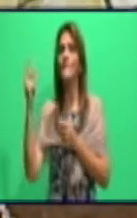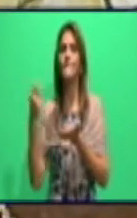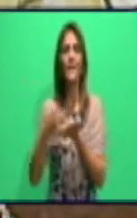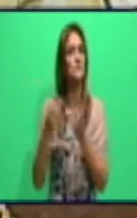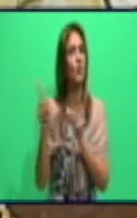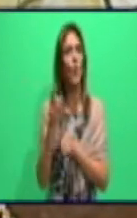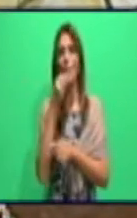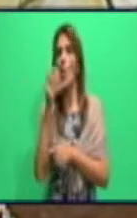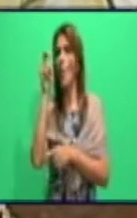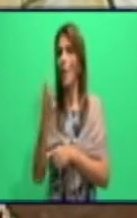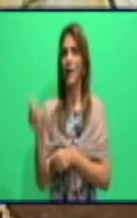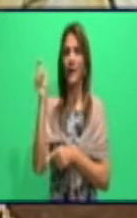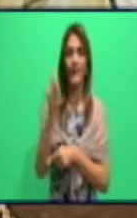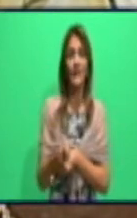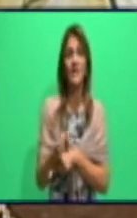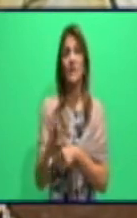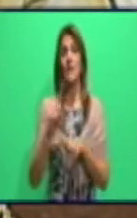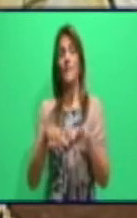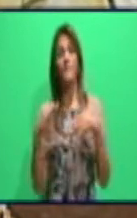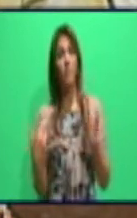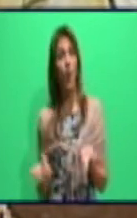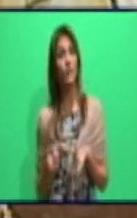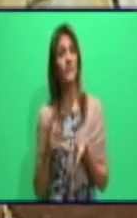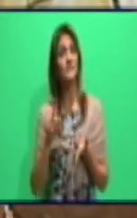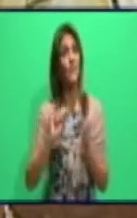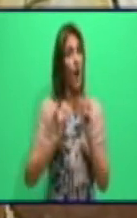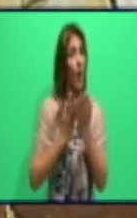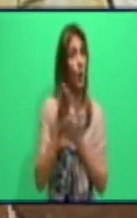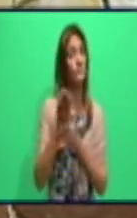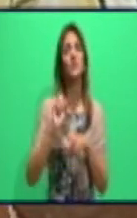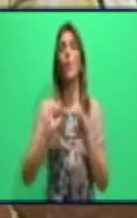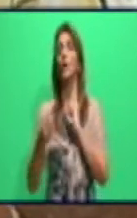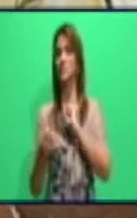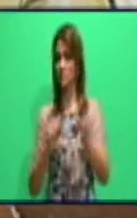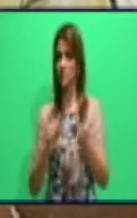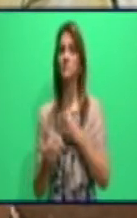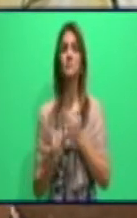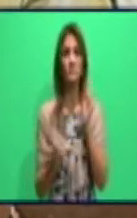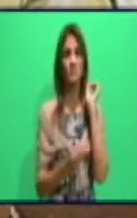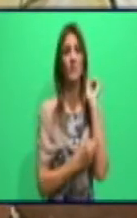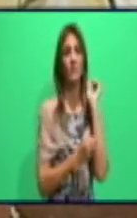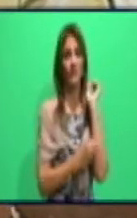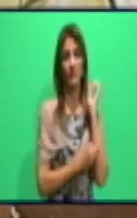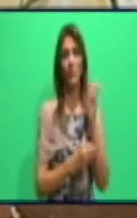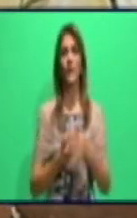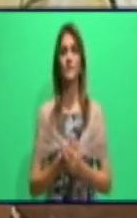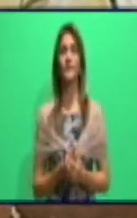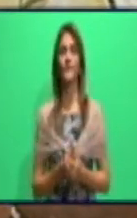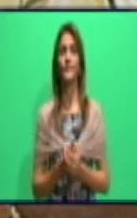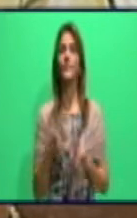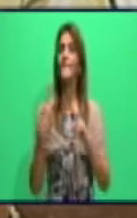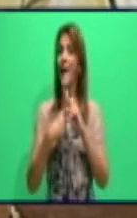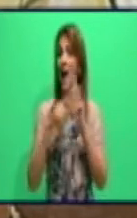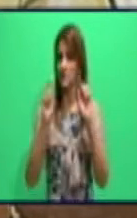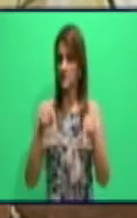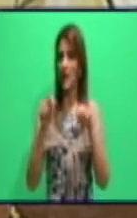llamamos la atención porque se va a seguir siendo riguroso con esta medida ahora en vayamos el mercado en el sector estatal